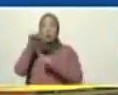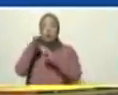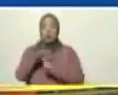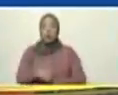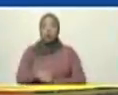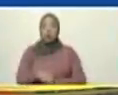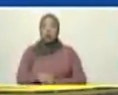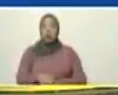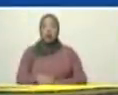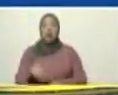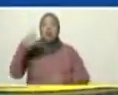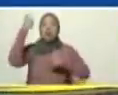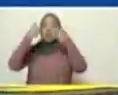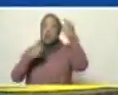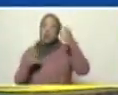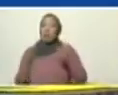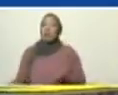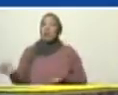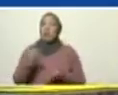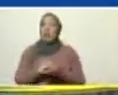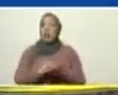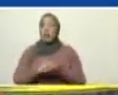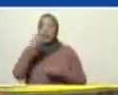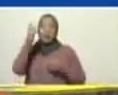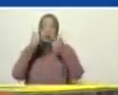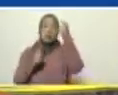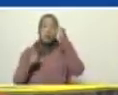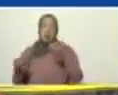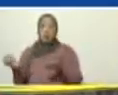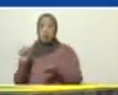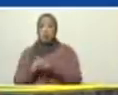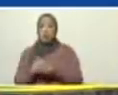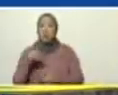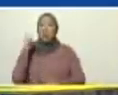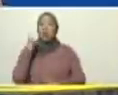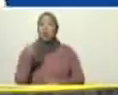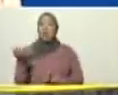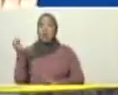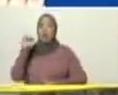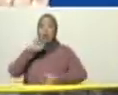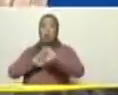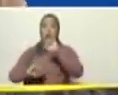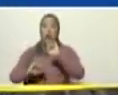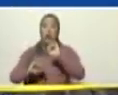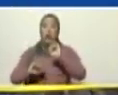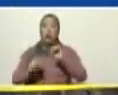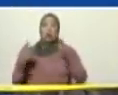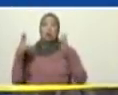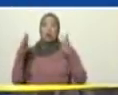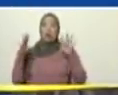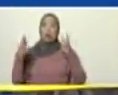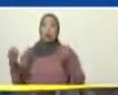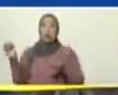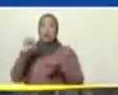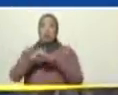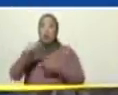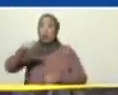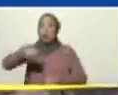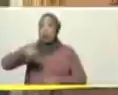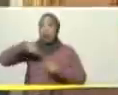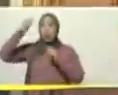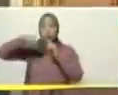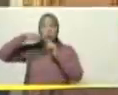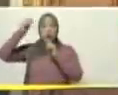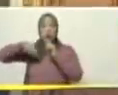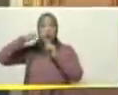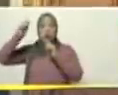allí exigiendo el regreso del comandante Hugo Chávez con un gesto de valentía, que también deberíamos verlo hoy para reivindicarlo. No sé si esa